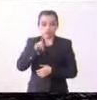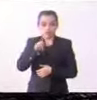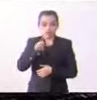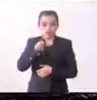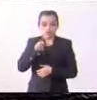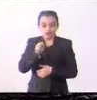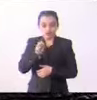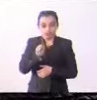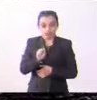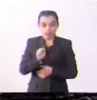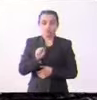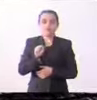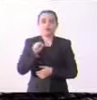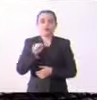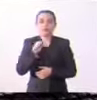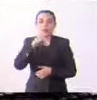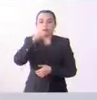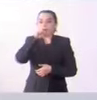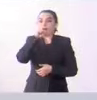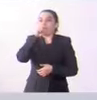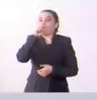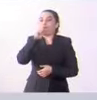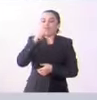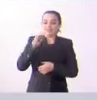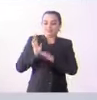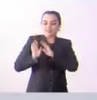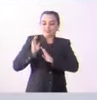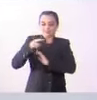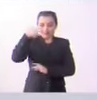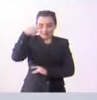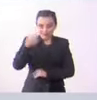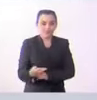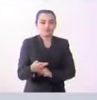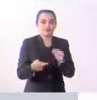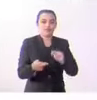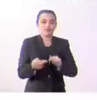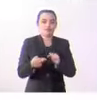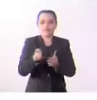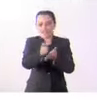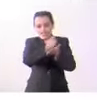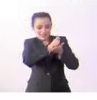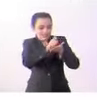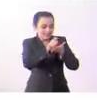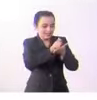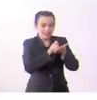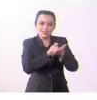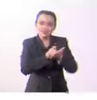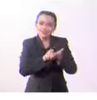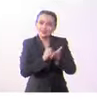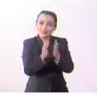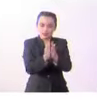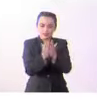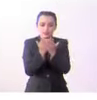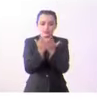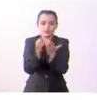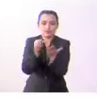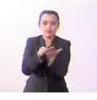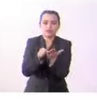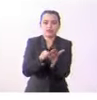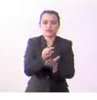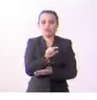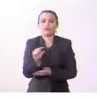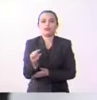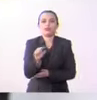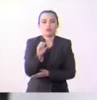obras eran una mirada de la realidad. Recordemos aquellas novelas tan famosas como Oliver Twist, La historia de